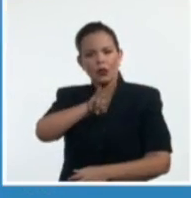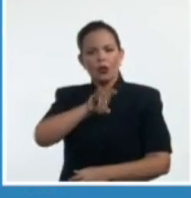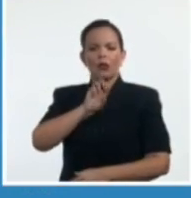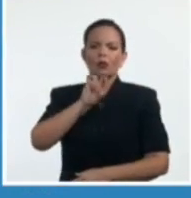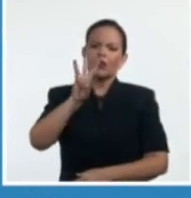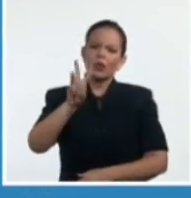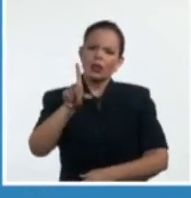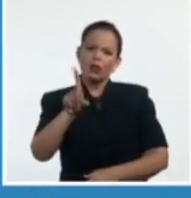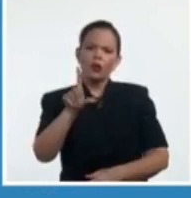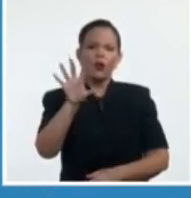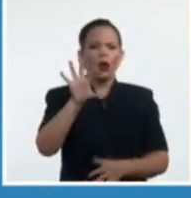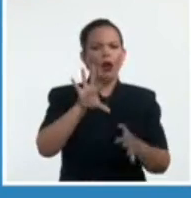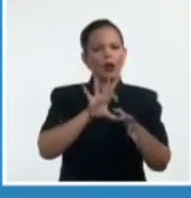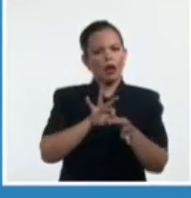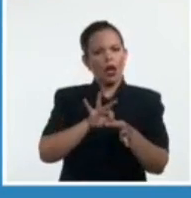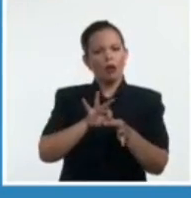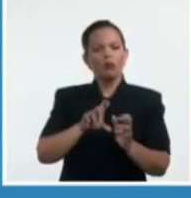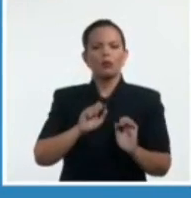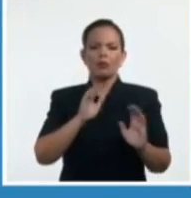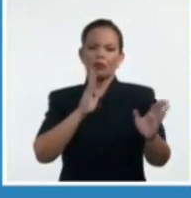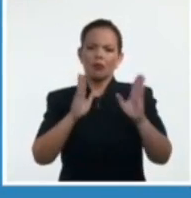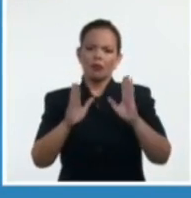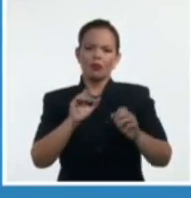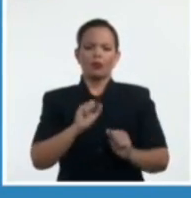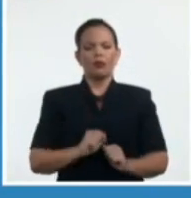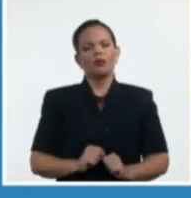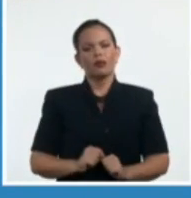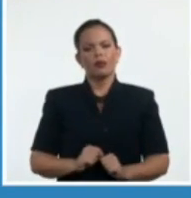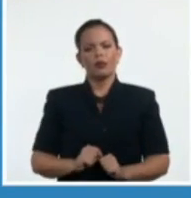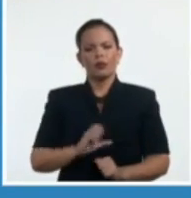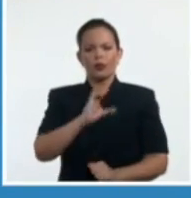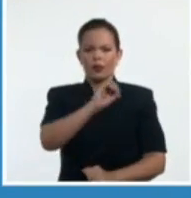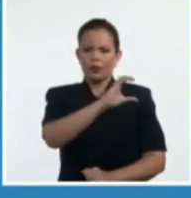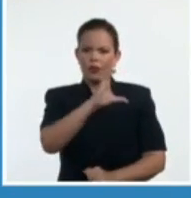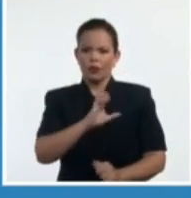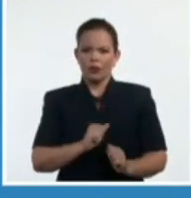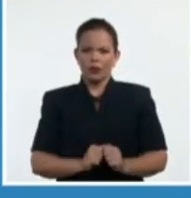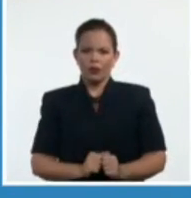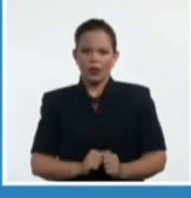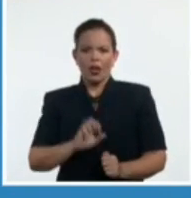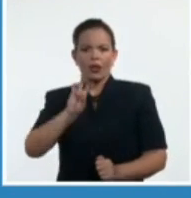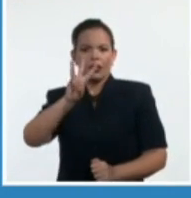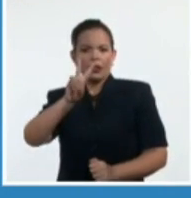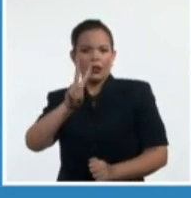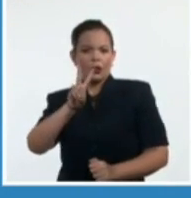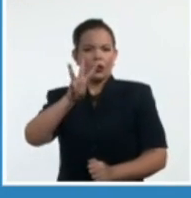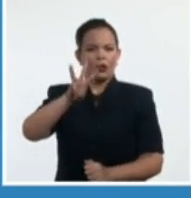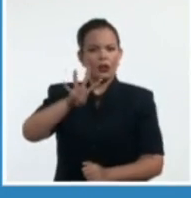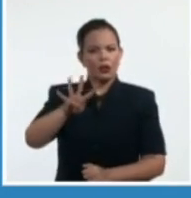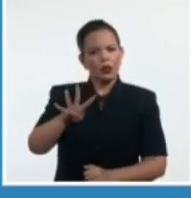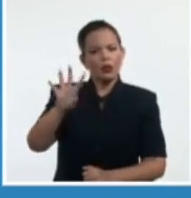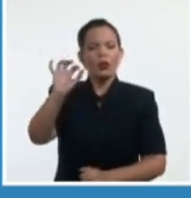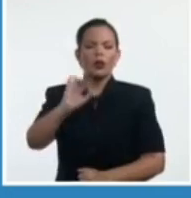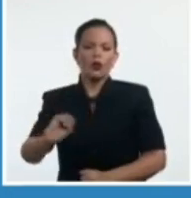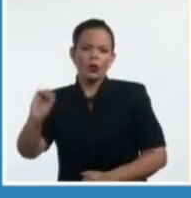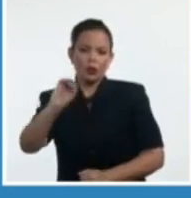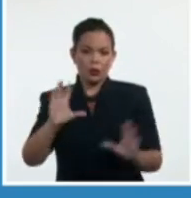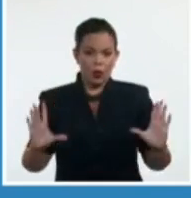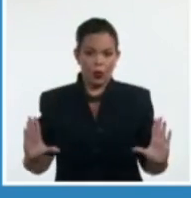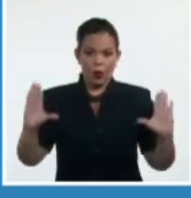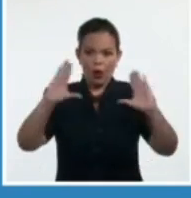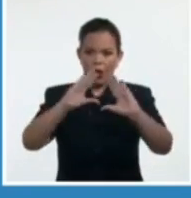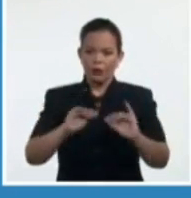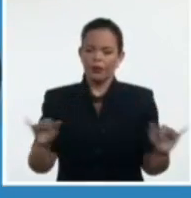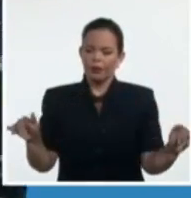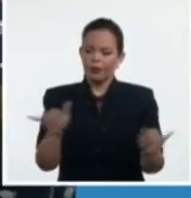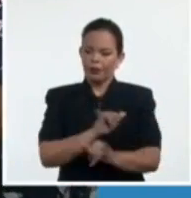Celsius en occidente y centro y entre 32 y 34 grados en las provincias de la región oriental. Por la noche las temperaturas estarán en el entorno